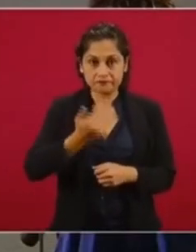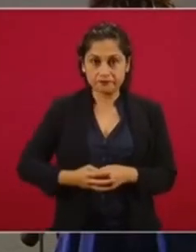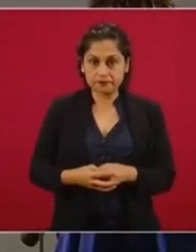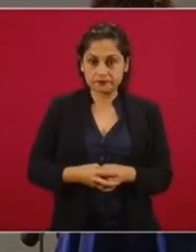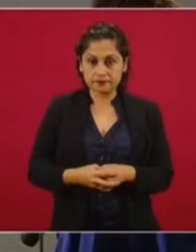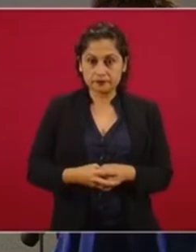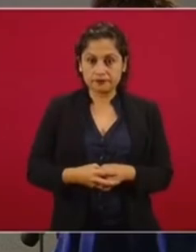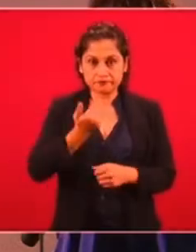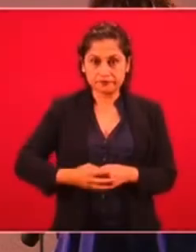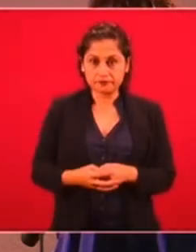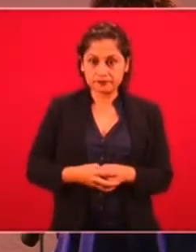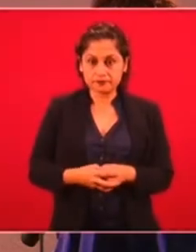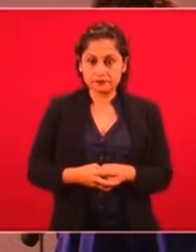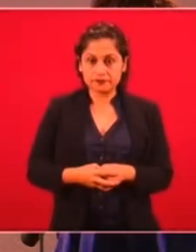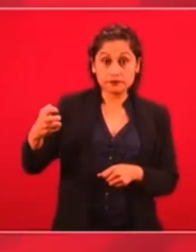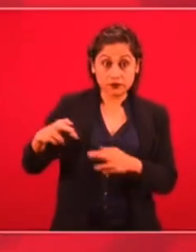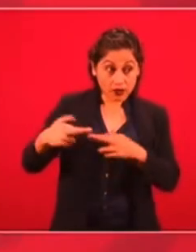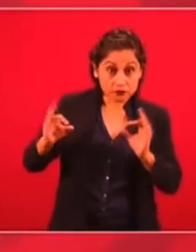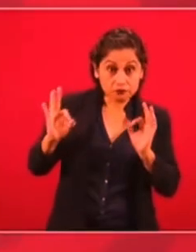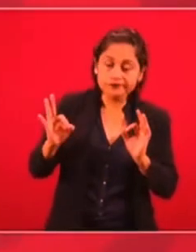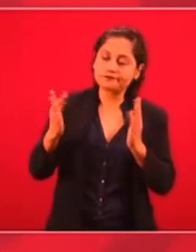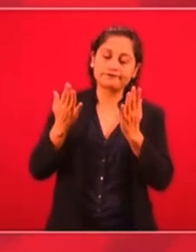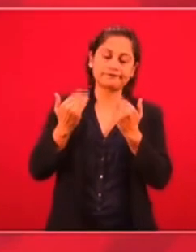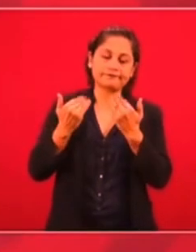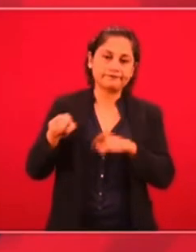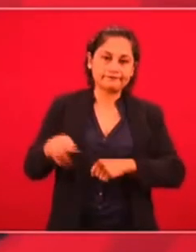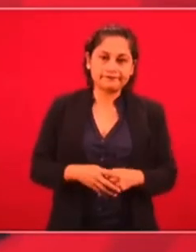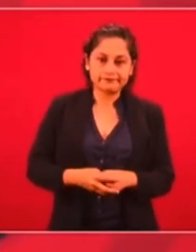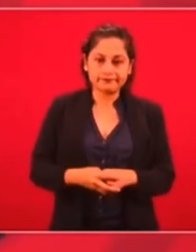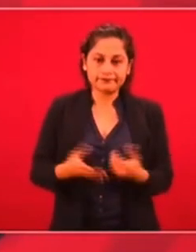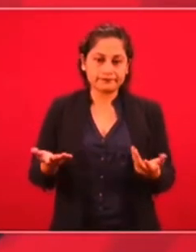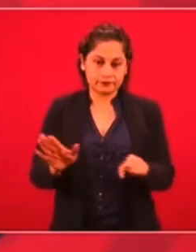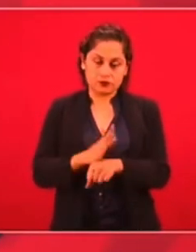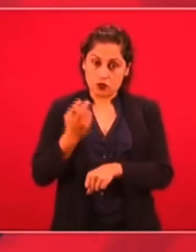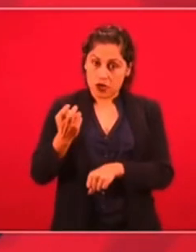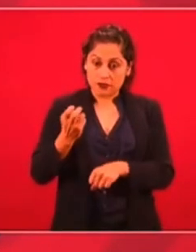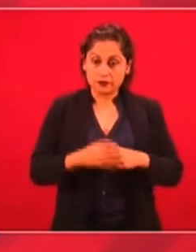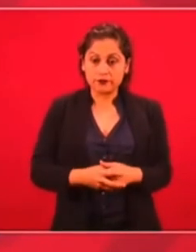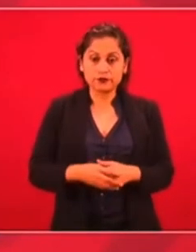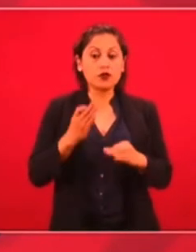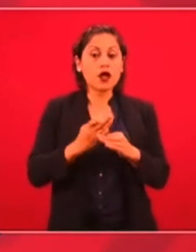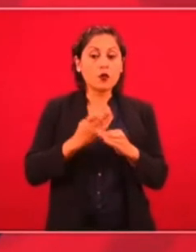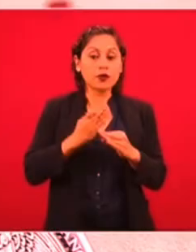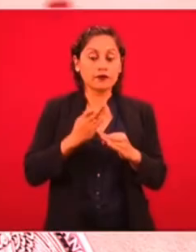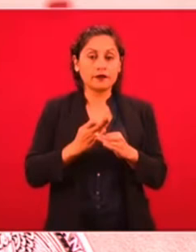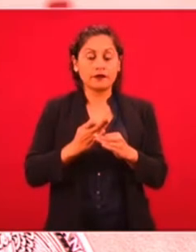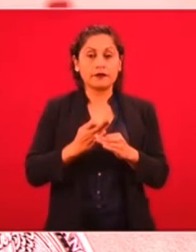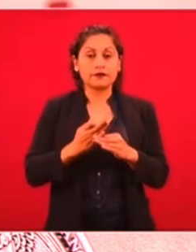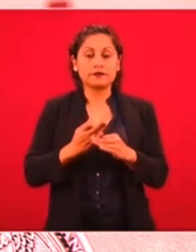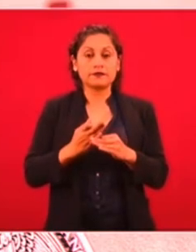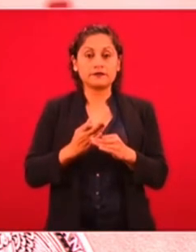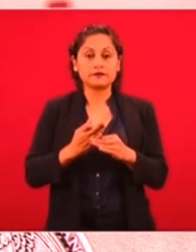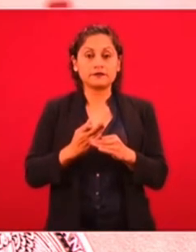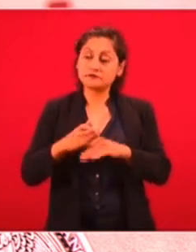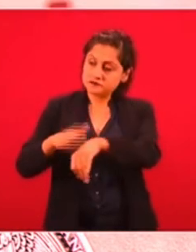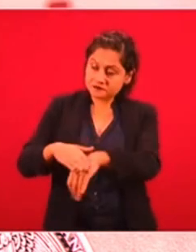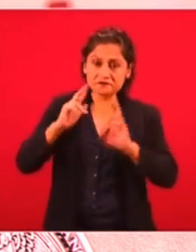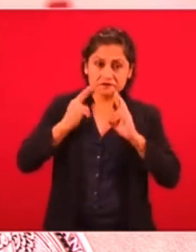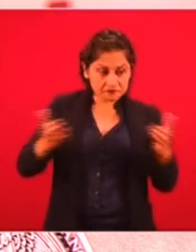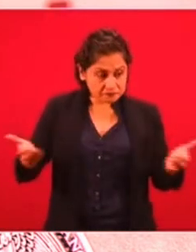la relación no tiene ahora caso de esta reunión